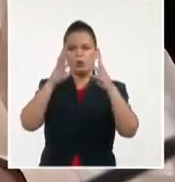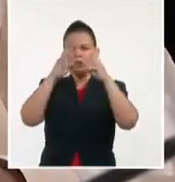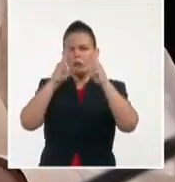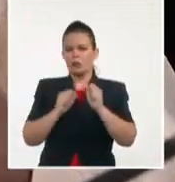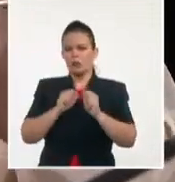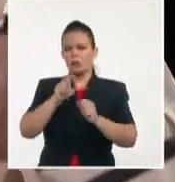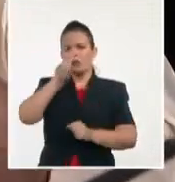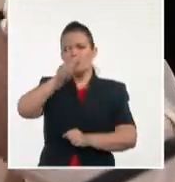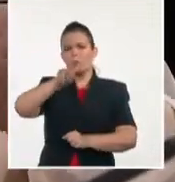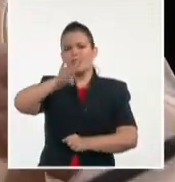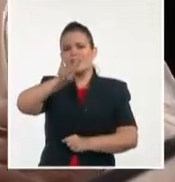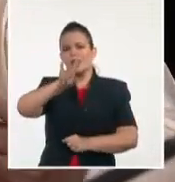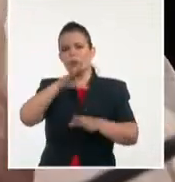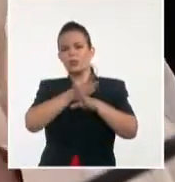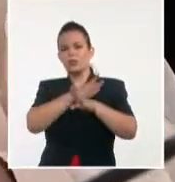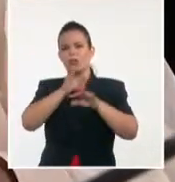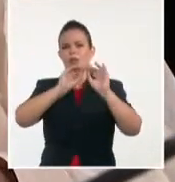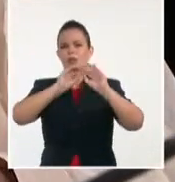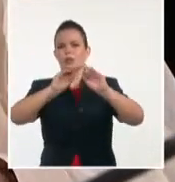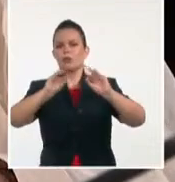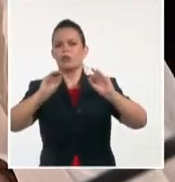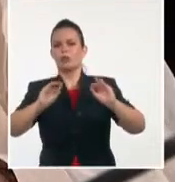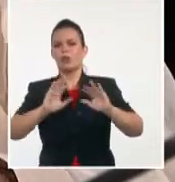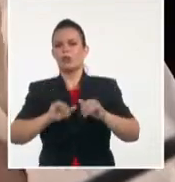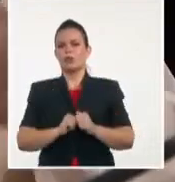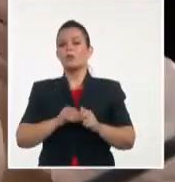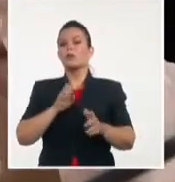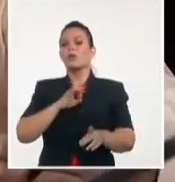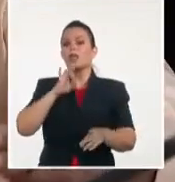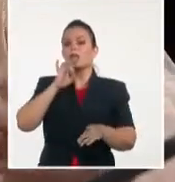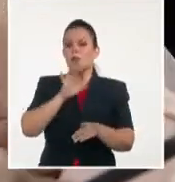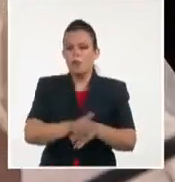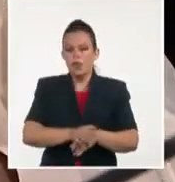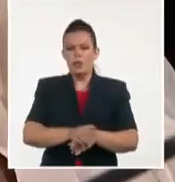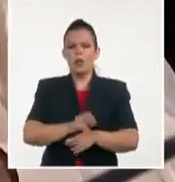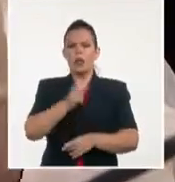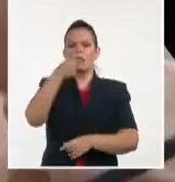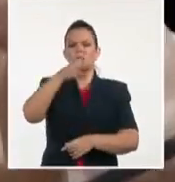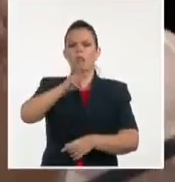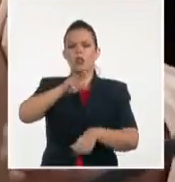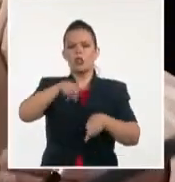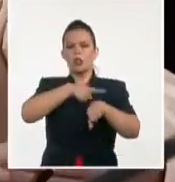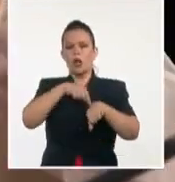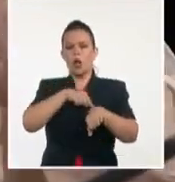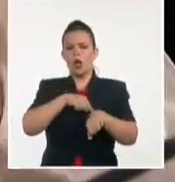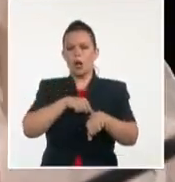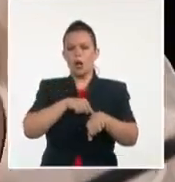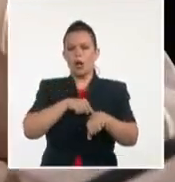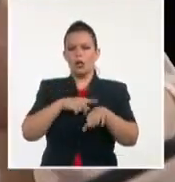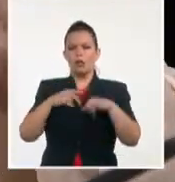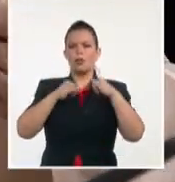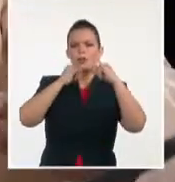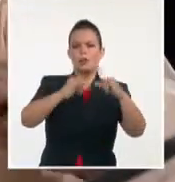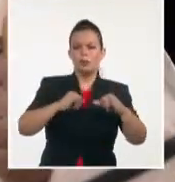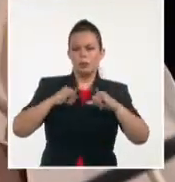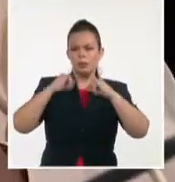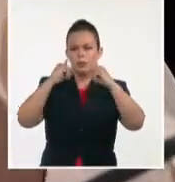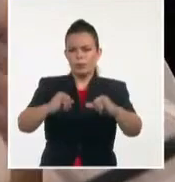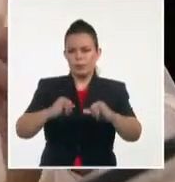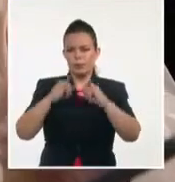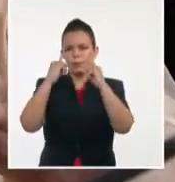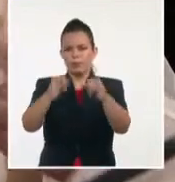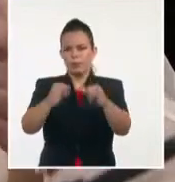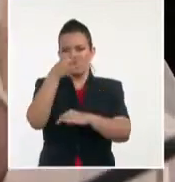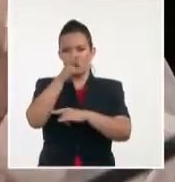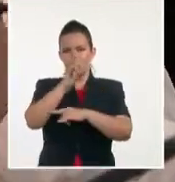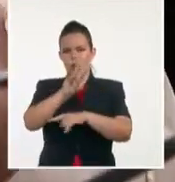tropicales, que se van emitiendo en unos primeros momentos cada 12 horas, después va aumentando su